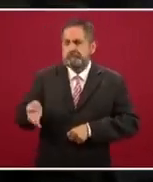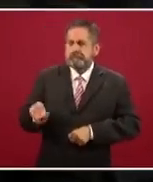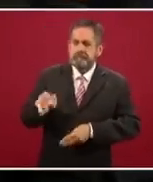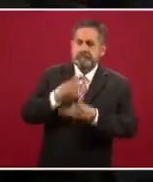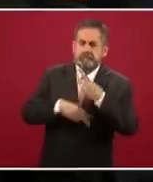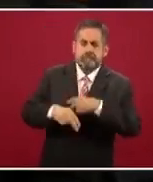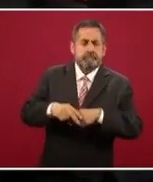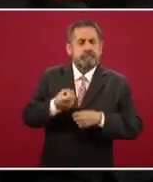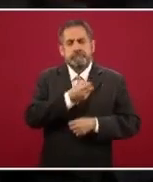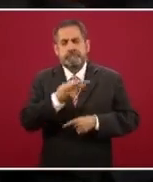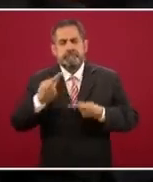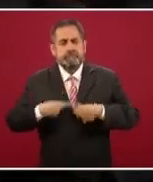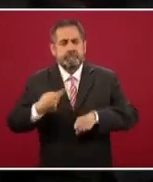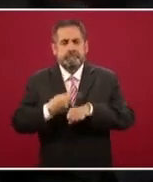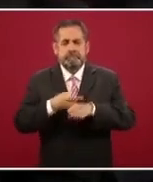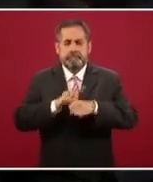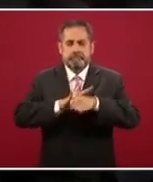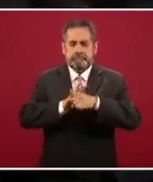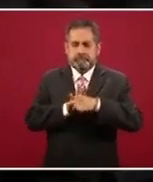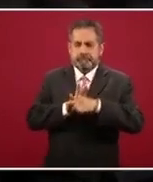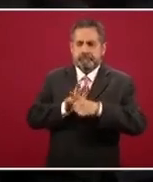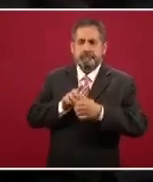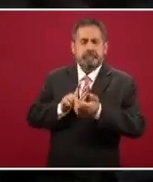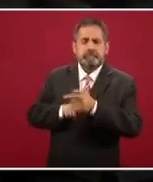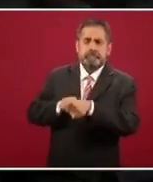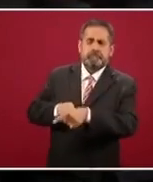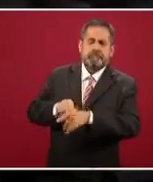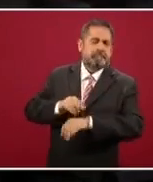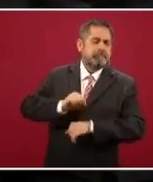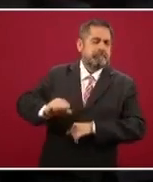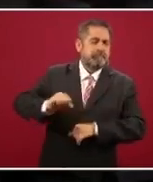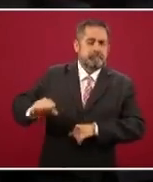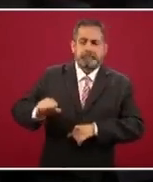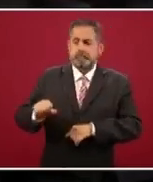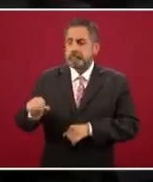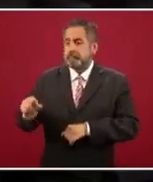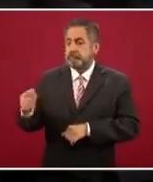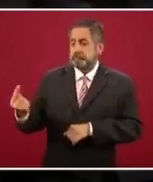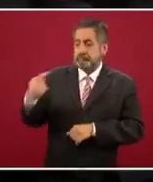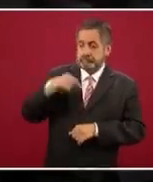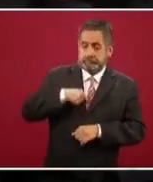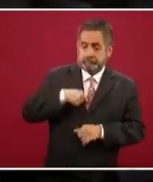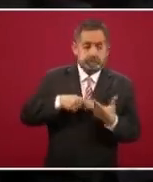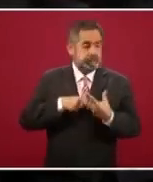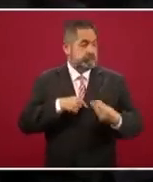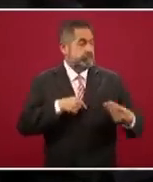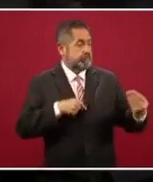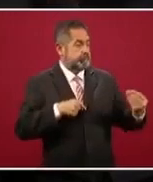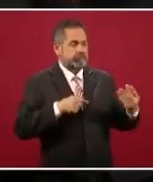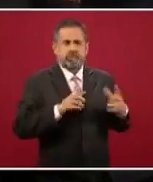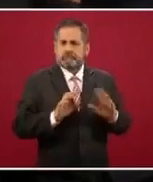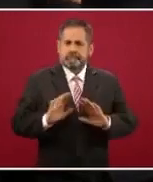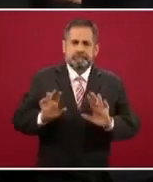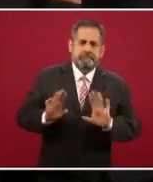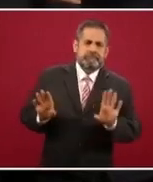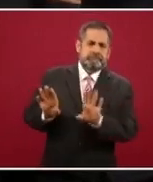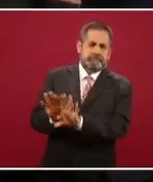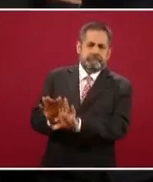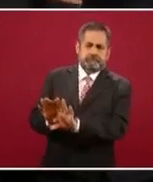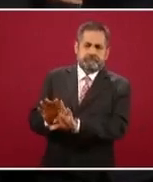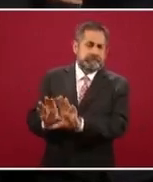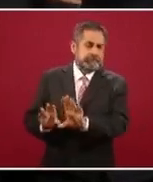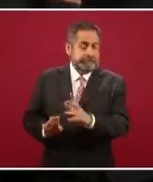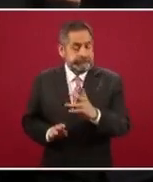coronavirus, temiendo de que pues, su clientela regular no vaya a esos hospitales para evitar contagios. ¿Qué sucede